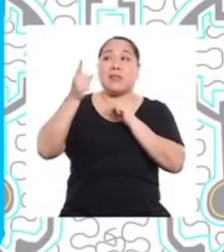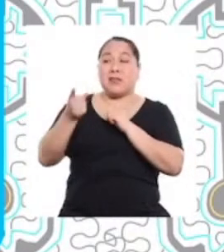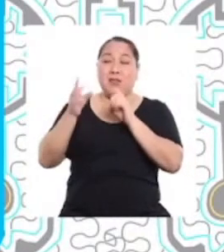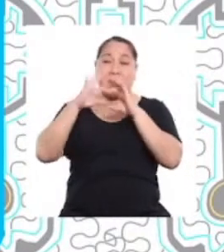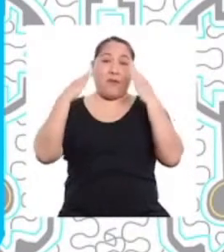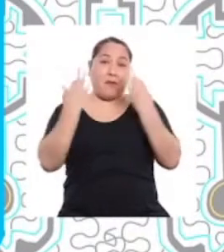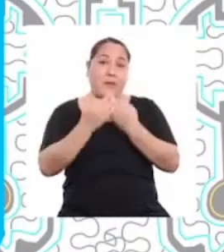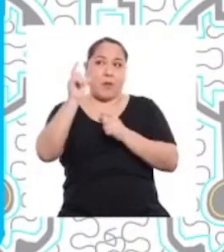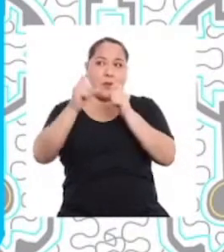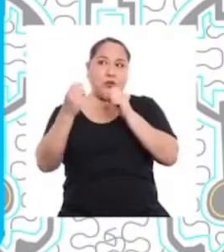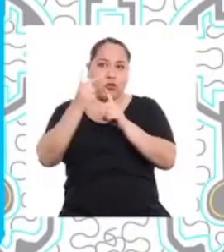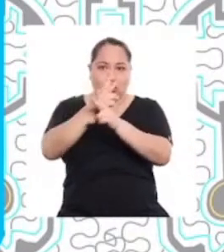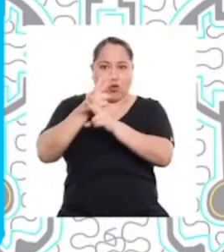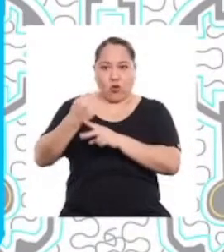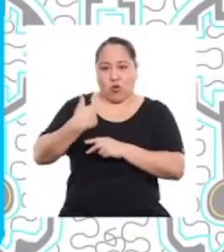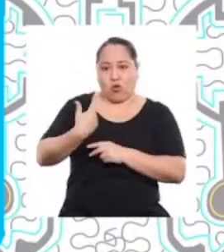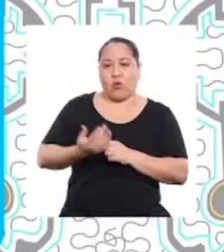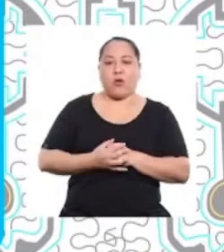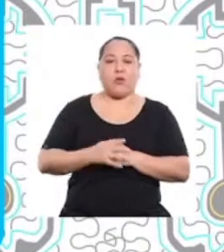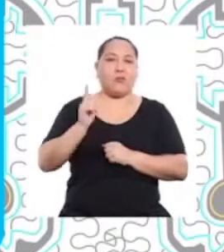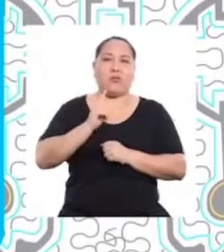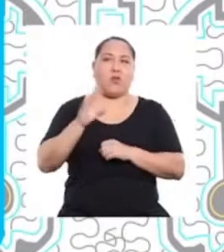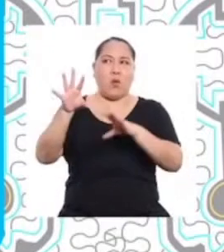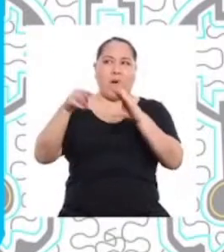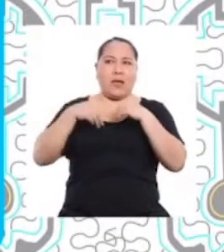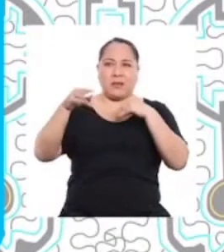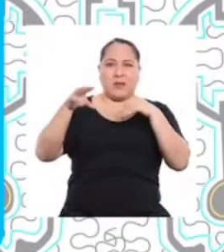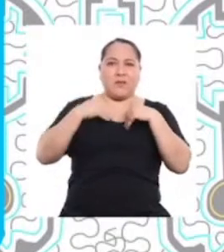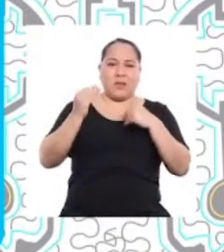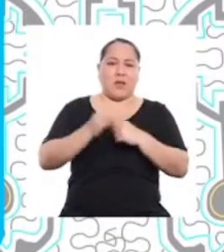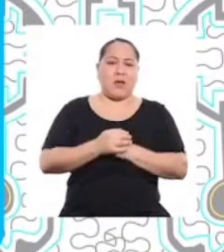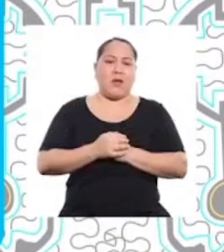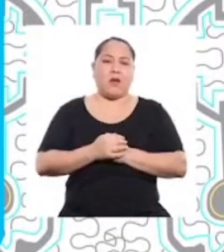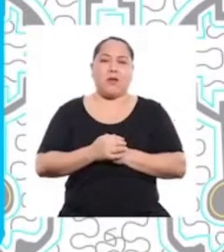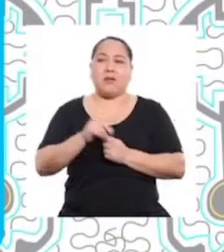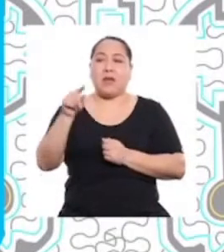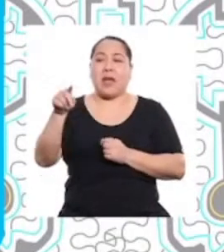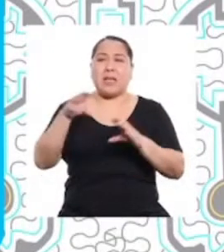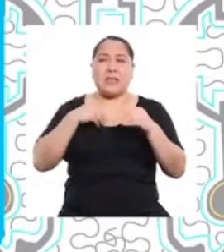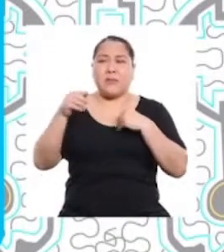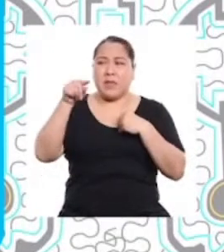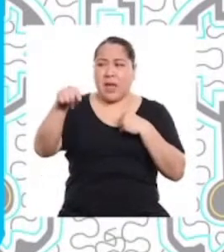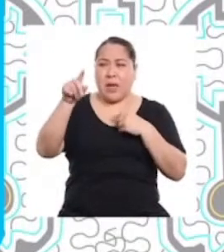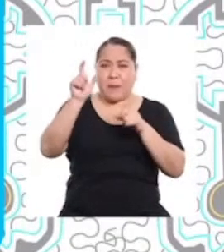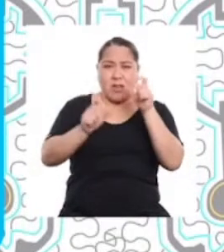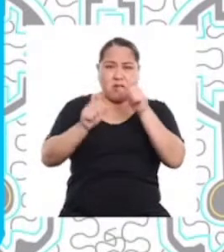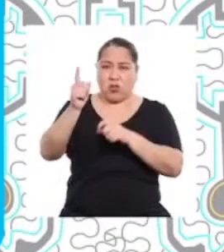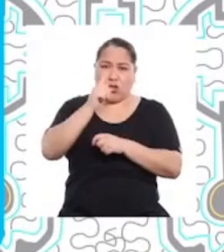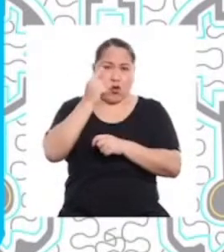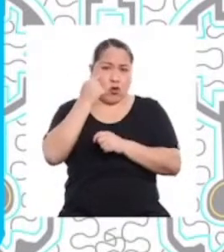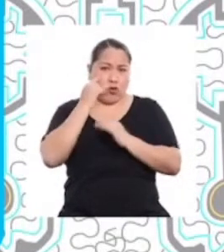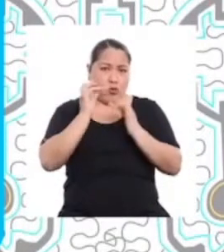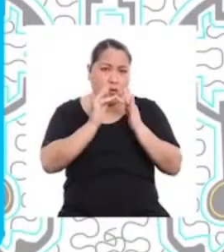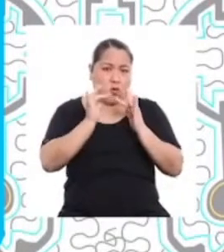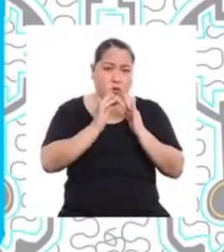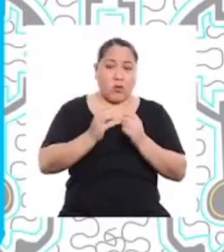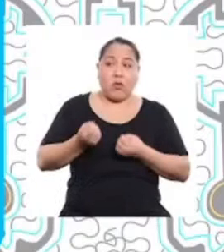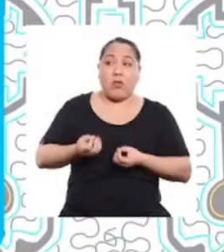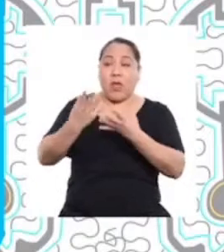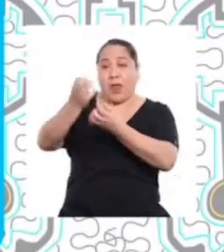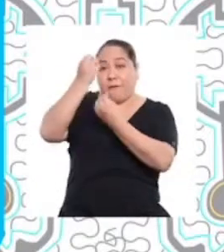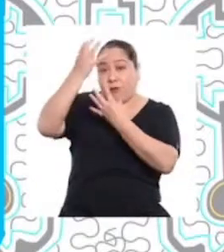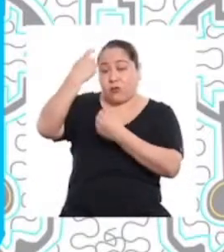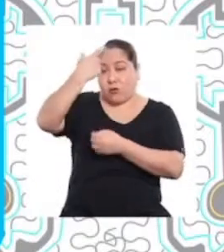nuestros familiares o cuidadores. No debemos aceptar como contactos a personas que no conocemos, ni dar